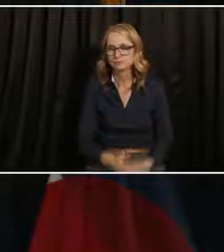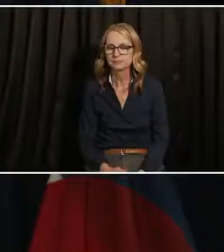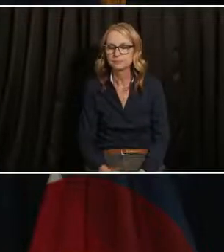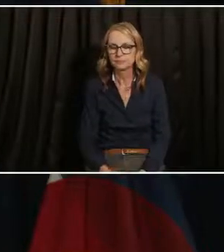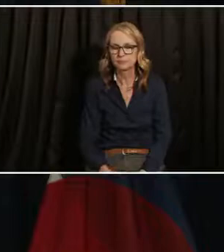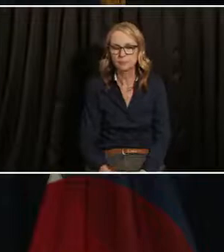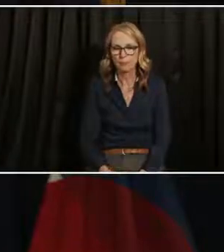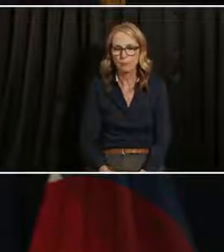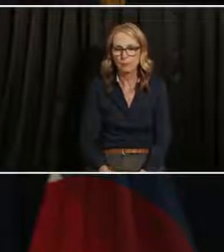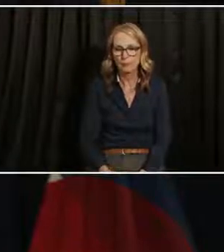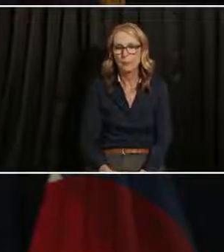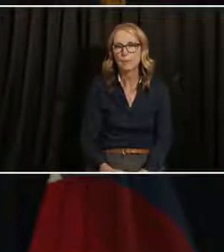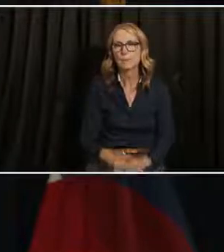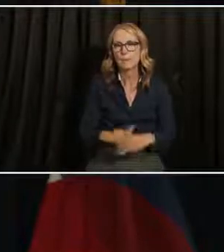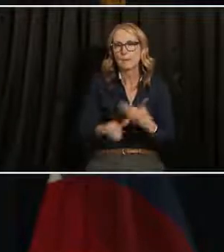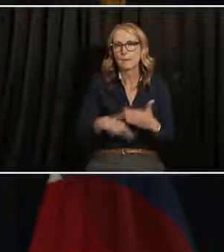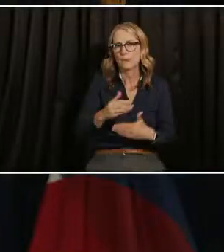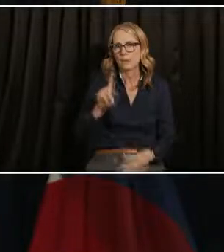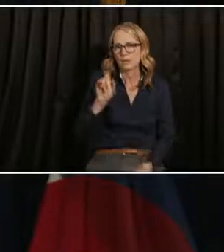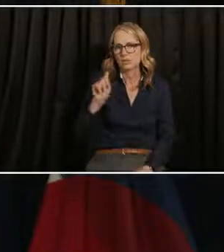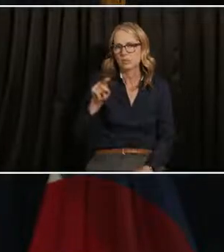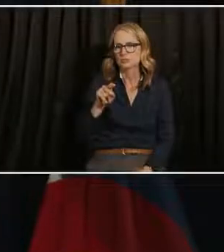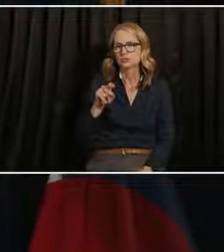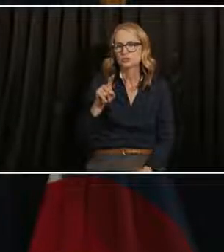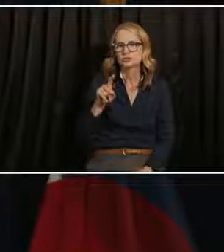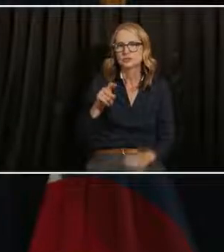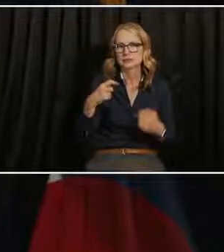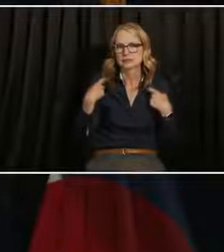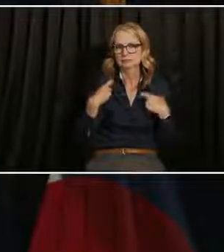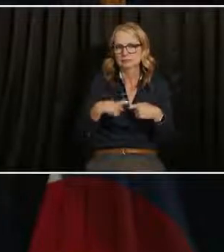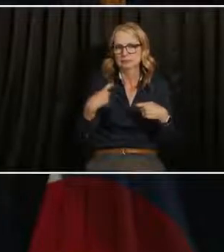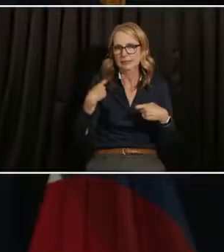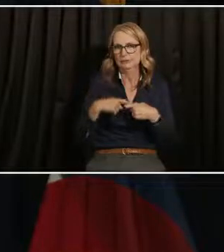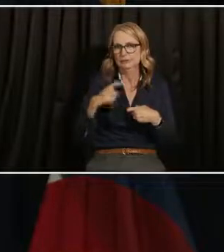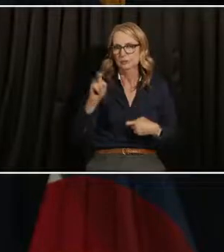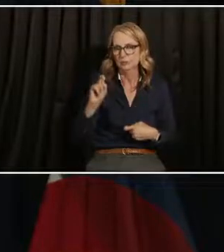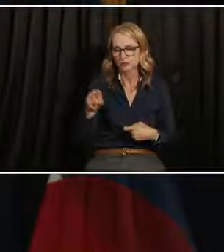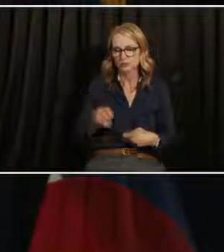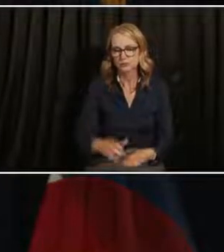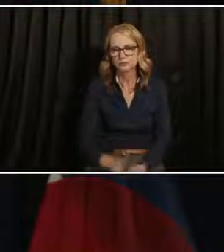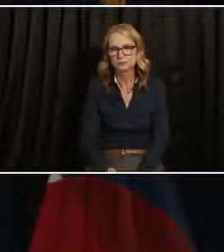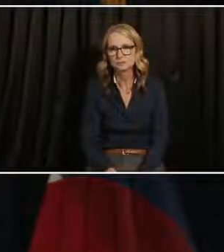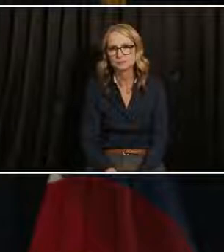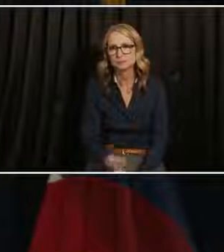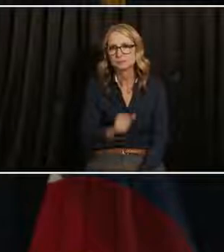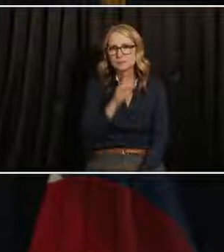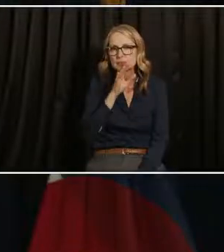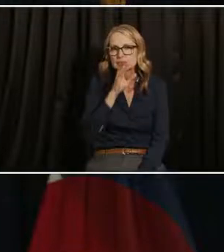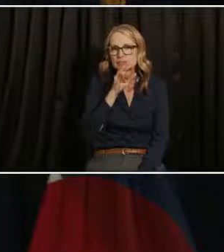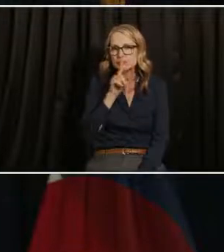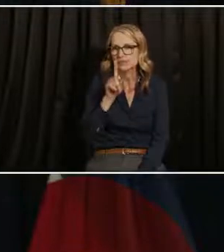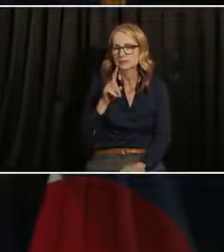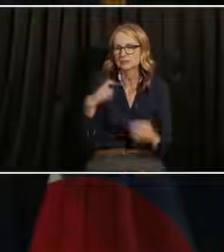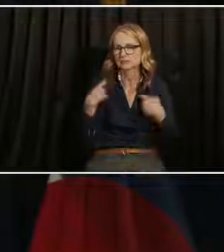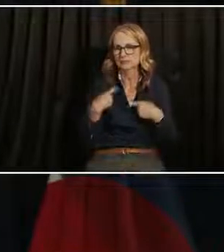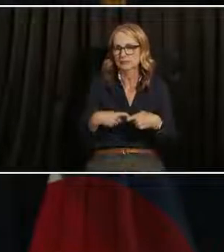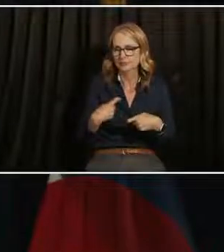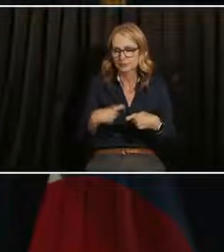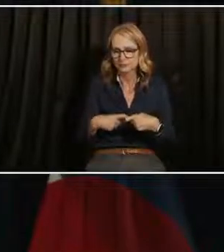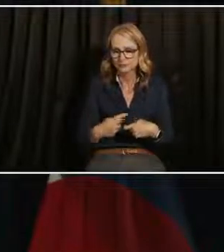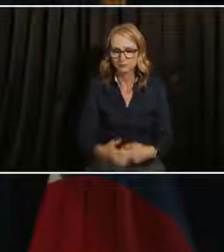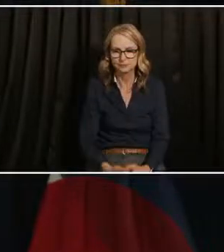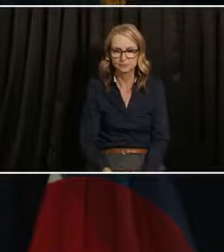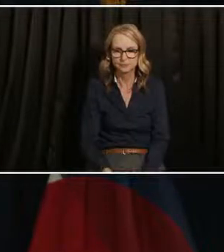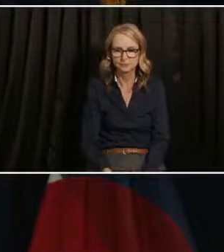Hello, Governor. Jesús Carrasquel from Noticias Univisión Colorado. Gobernador, en español, siguen aumentando los casos de COVID-19 en el estado y ya casi